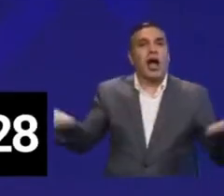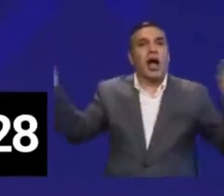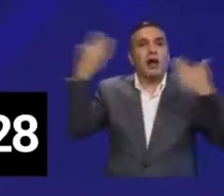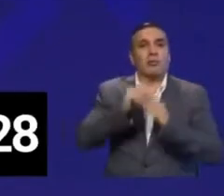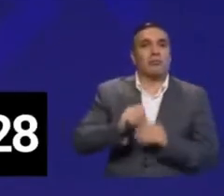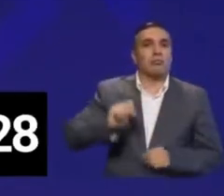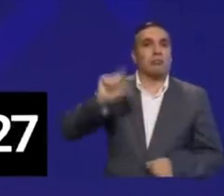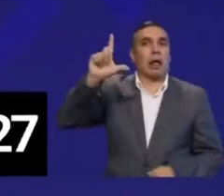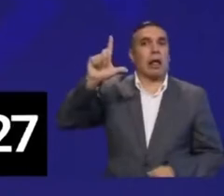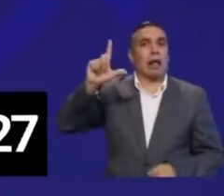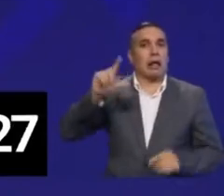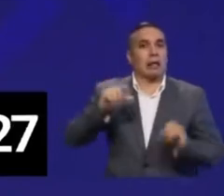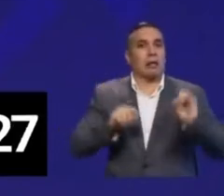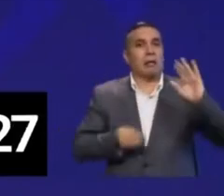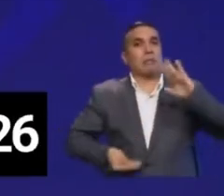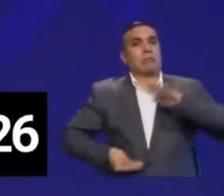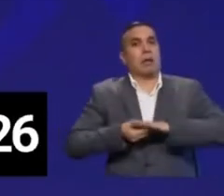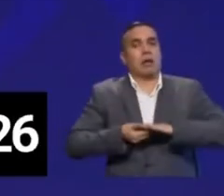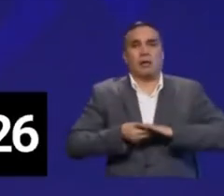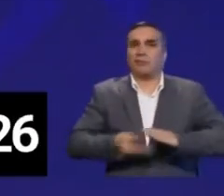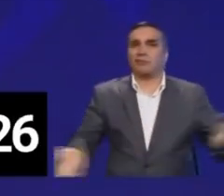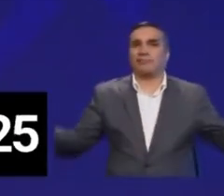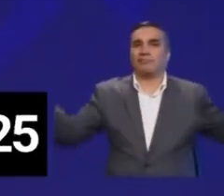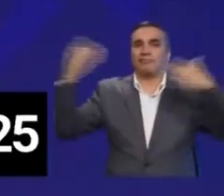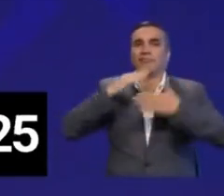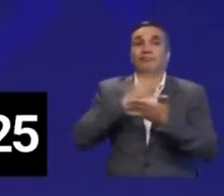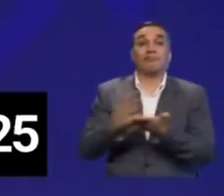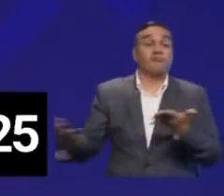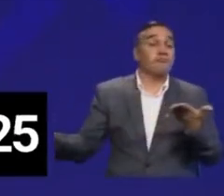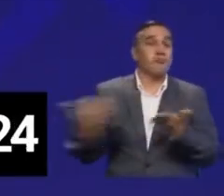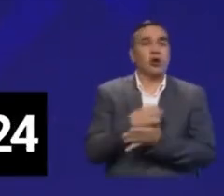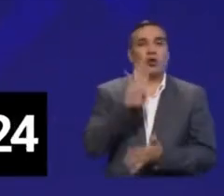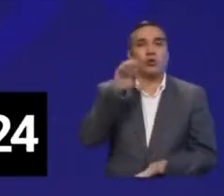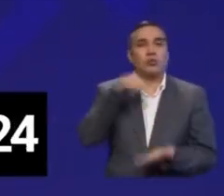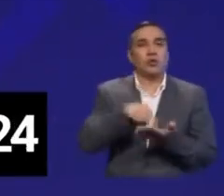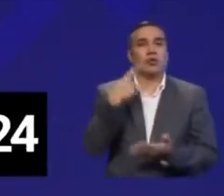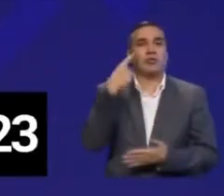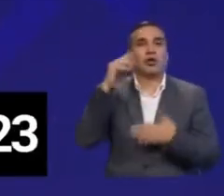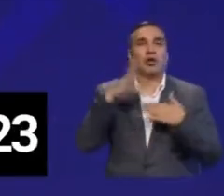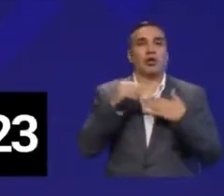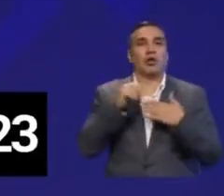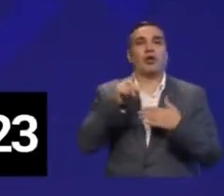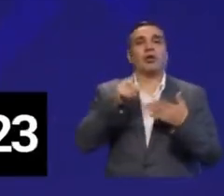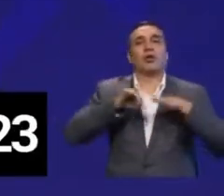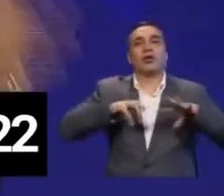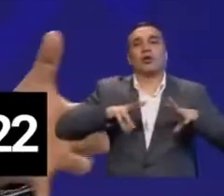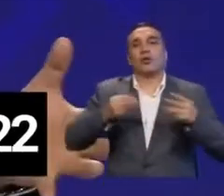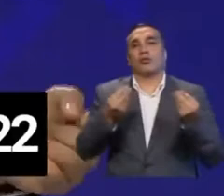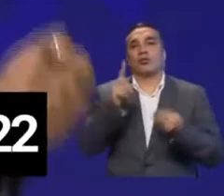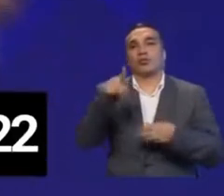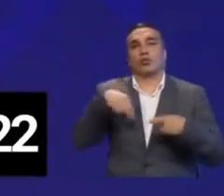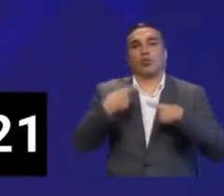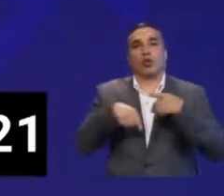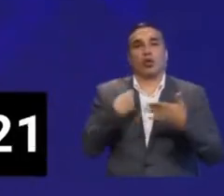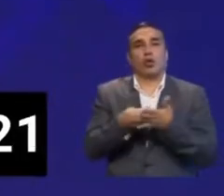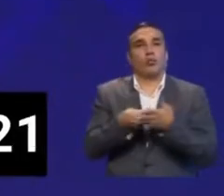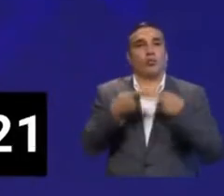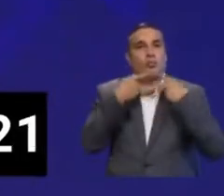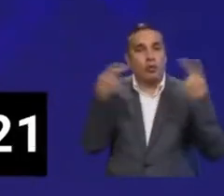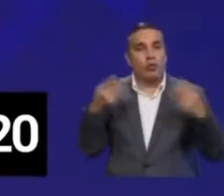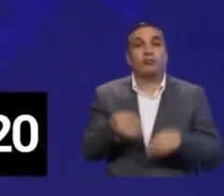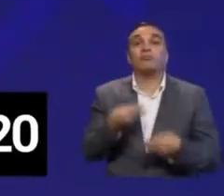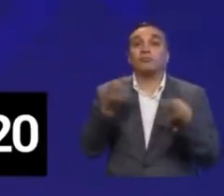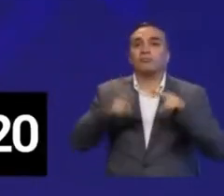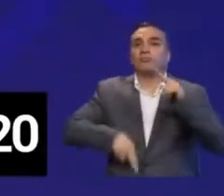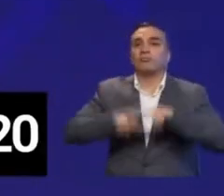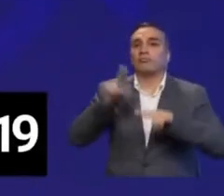se acabaron las coimas y los estaremos ahorrando como 4 mil millones de dólares que se roban en las compras públicas y en la